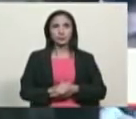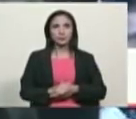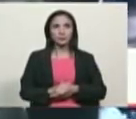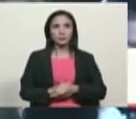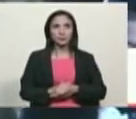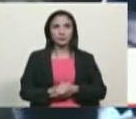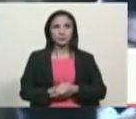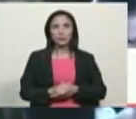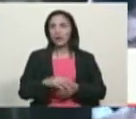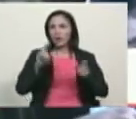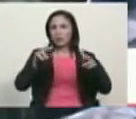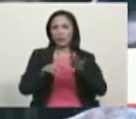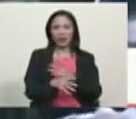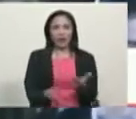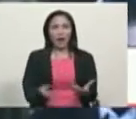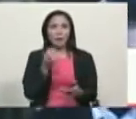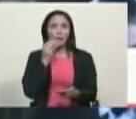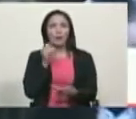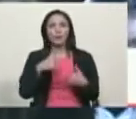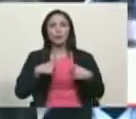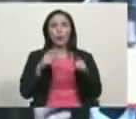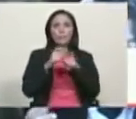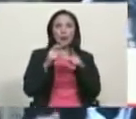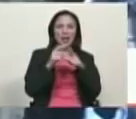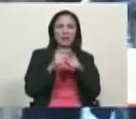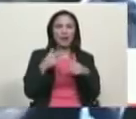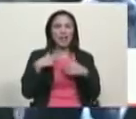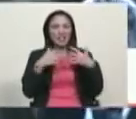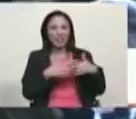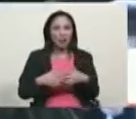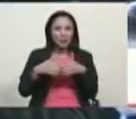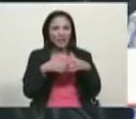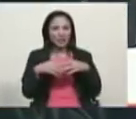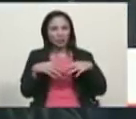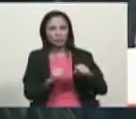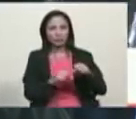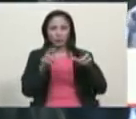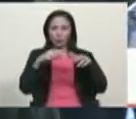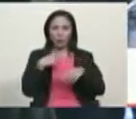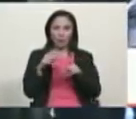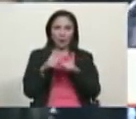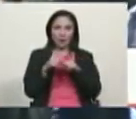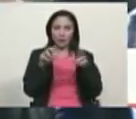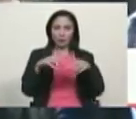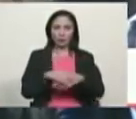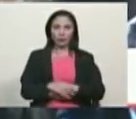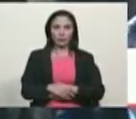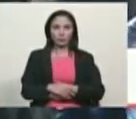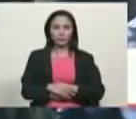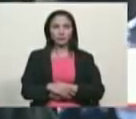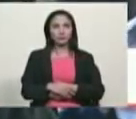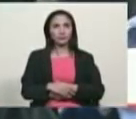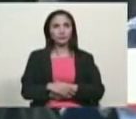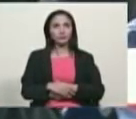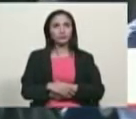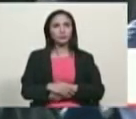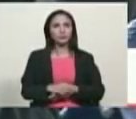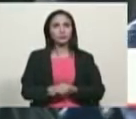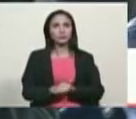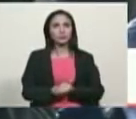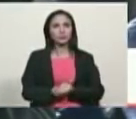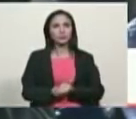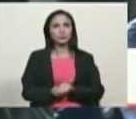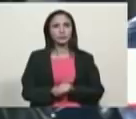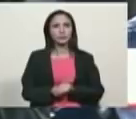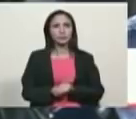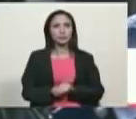mencionaba en esos eventos. Se hablaba de cierta hegemonía que pudiera... De pronto ese evento se radicalizó, y eran la